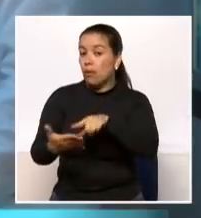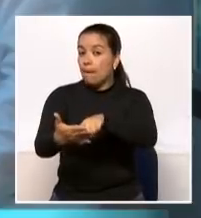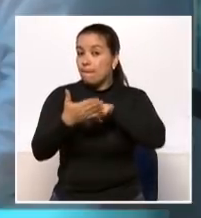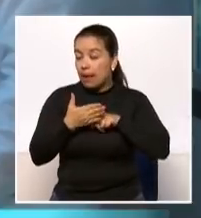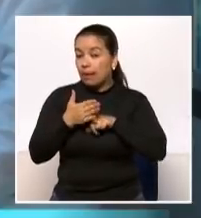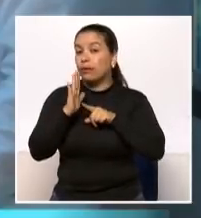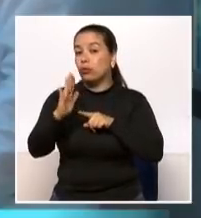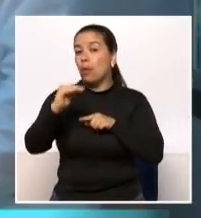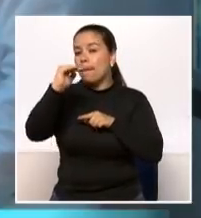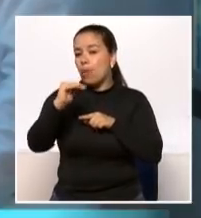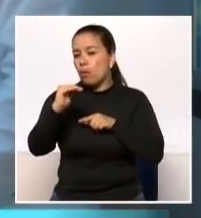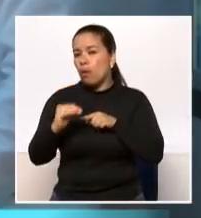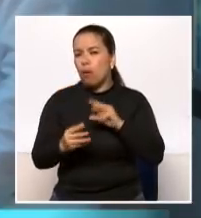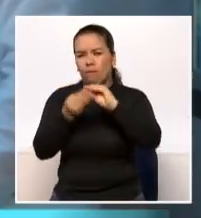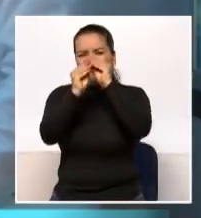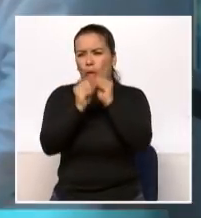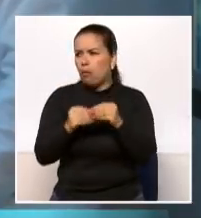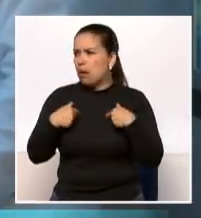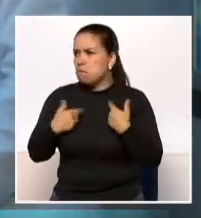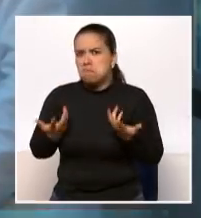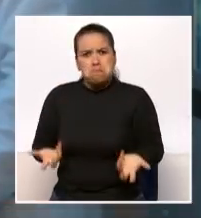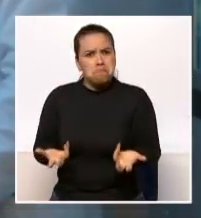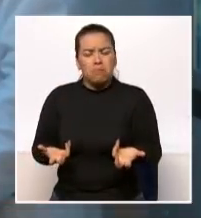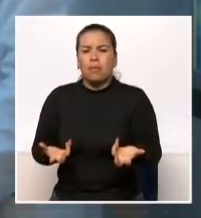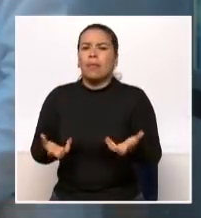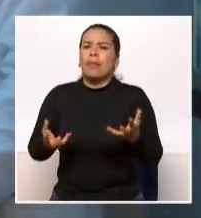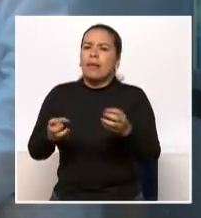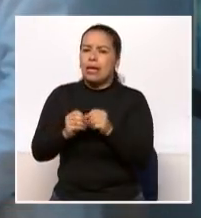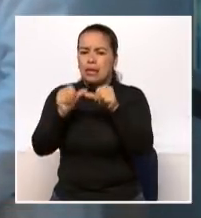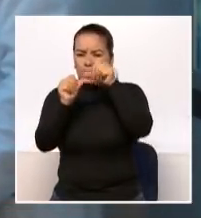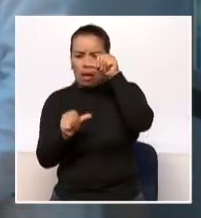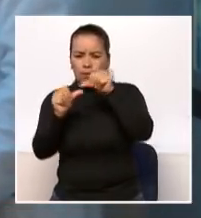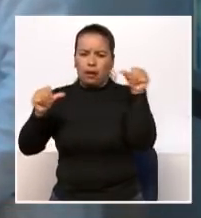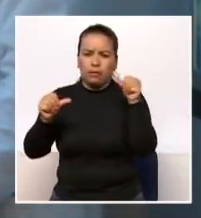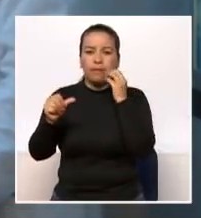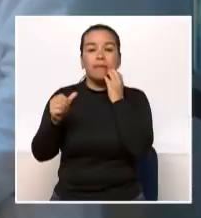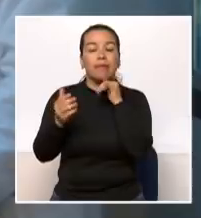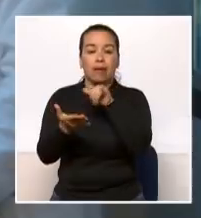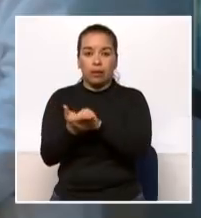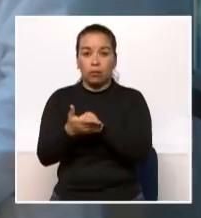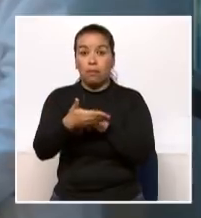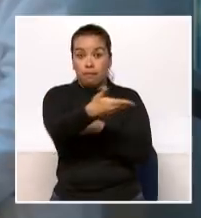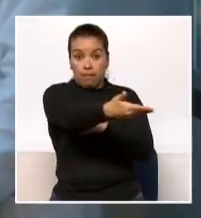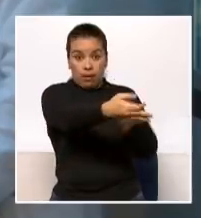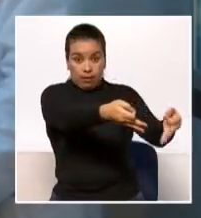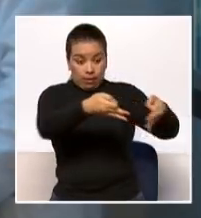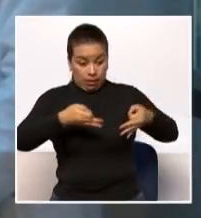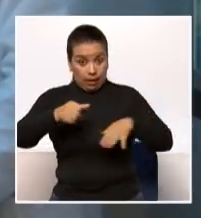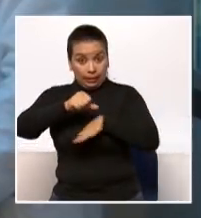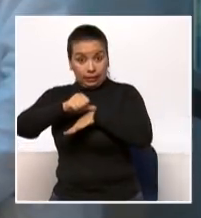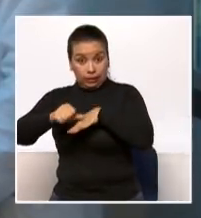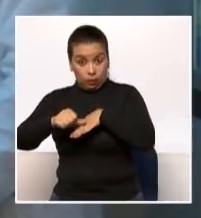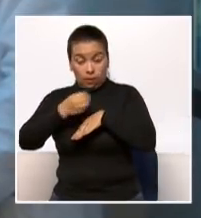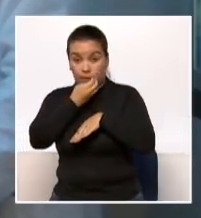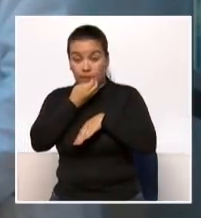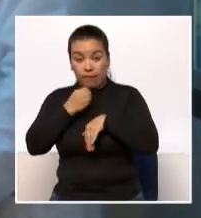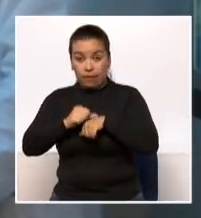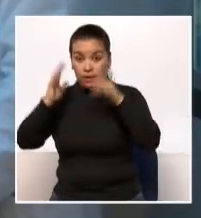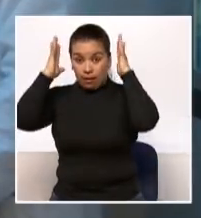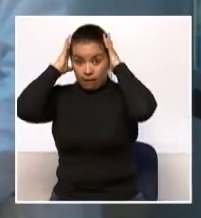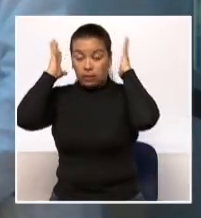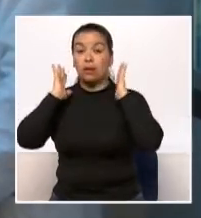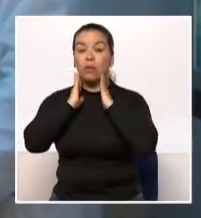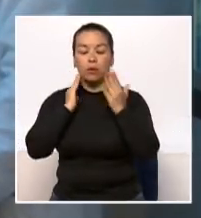que ha perdido la morfología, el hilo graso y mide tanto por tanto, para que cuando le llegue al cirujano de cabeza y cuello, él